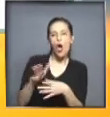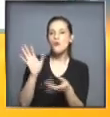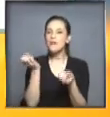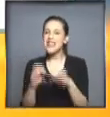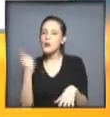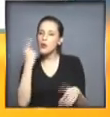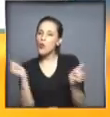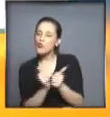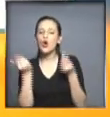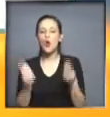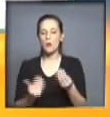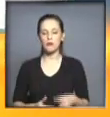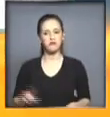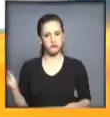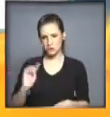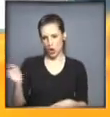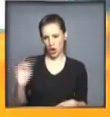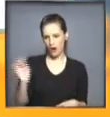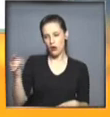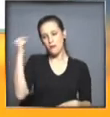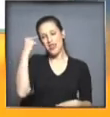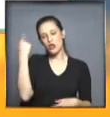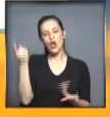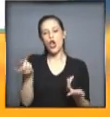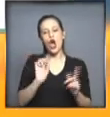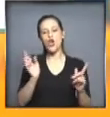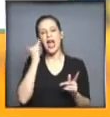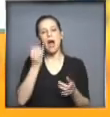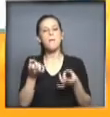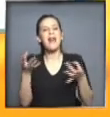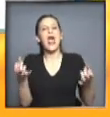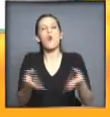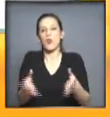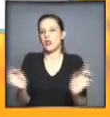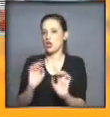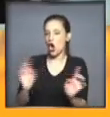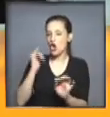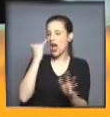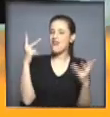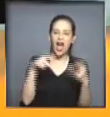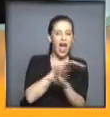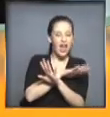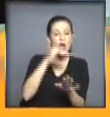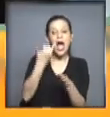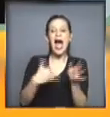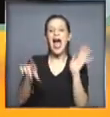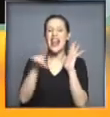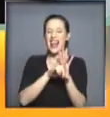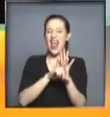alguien? No, yo creo que no se puede seguir poniéndose prejuicio teniendo una ley de matrimonio igualitario